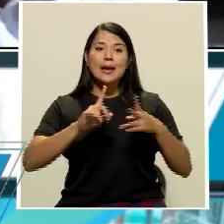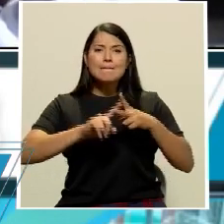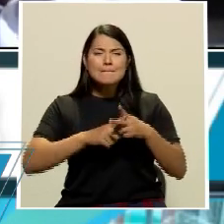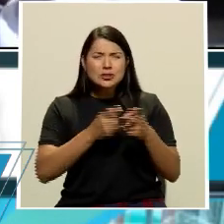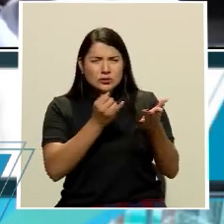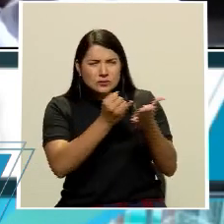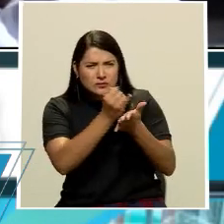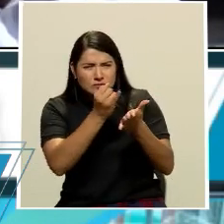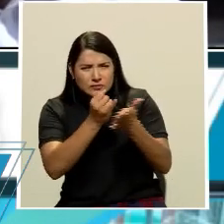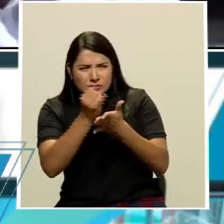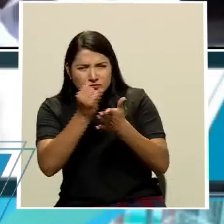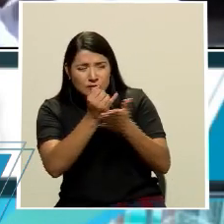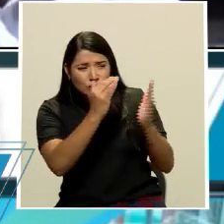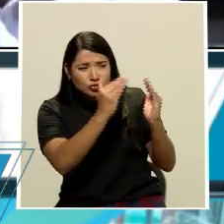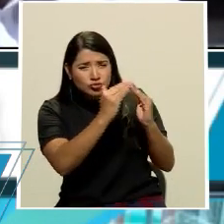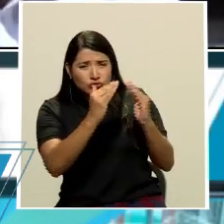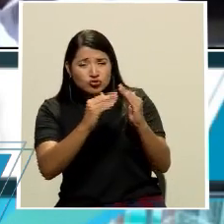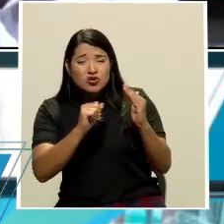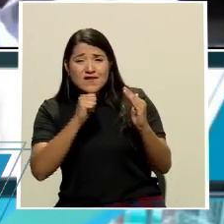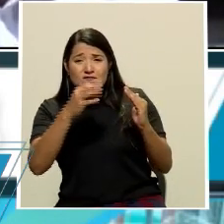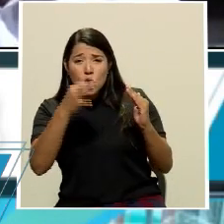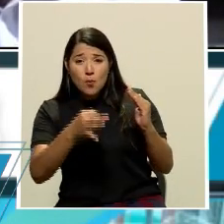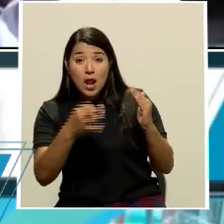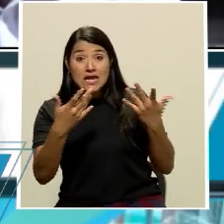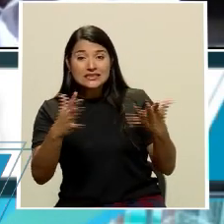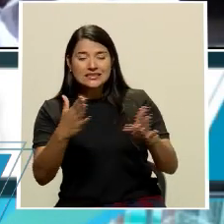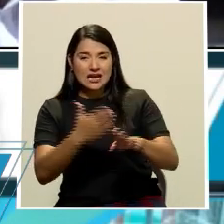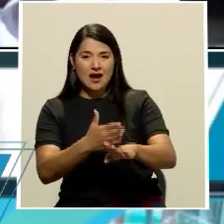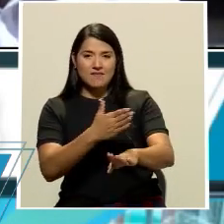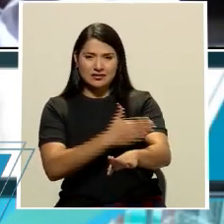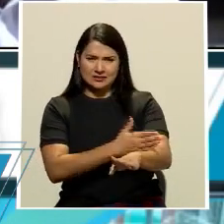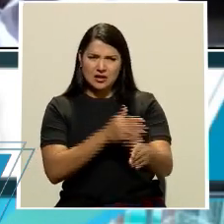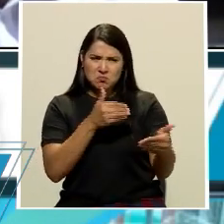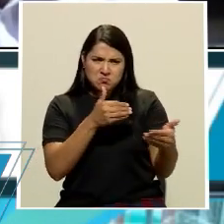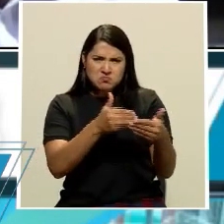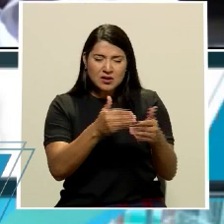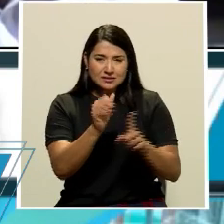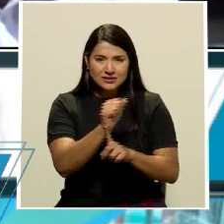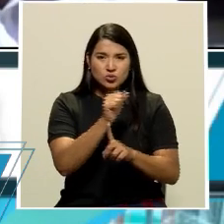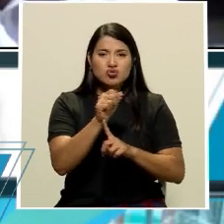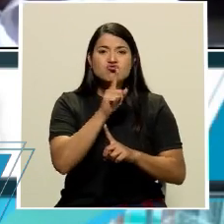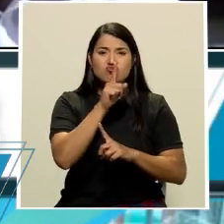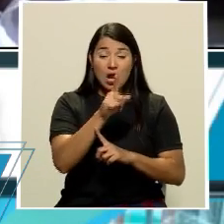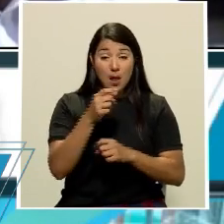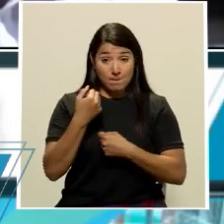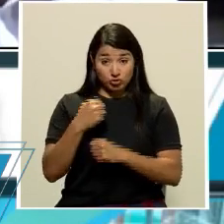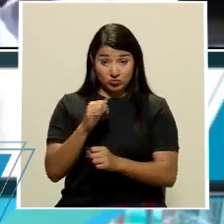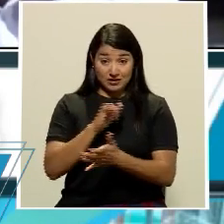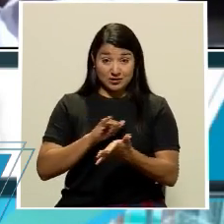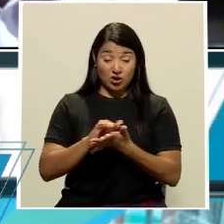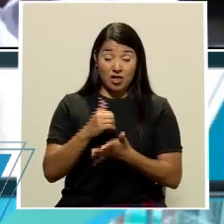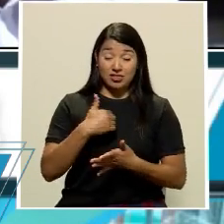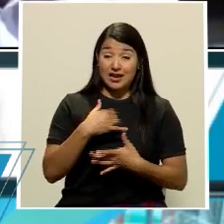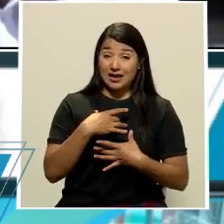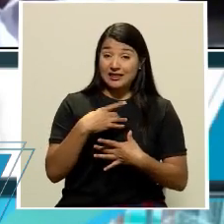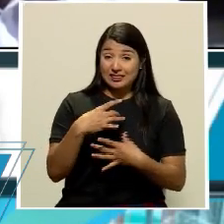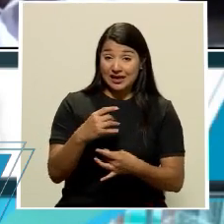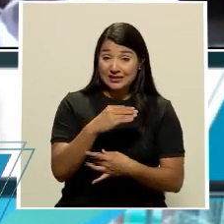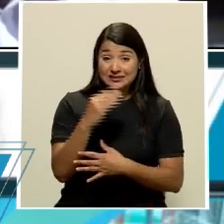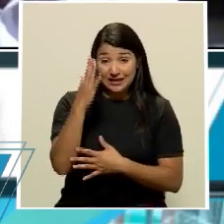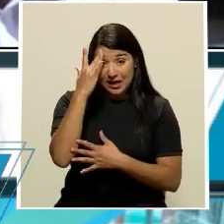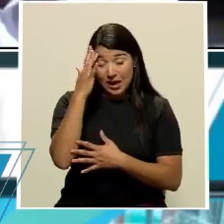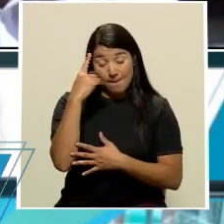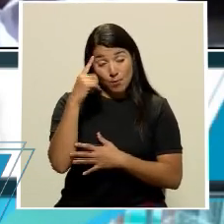cantón, que está bastante avanzado y bastante cercano a la realidad. Ha habido un interés y una preocupación de la Municipalidad de San